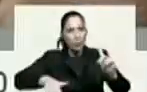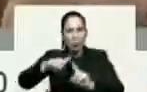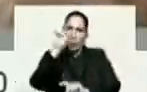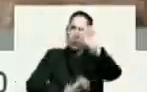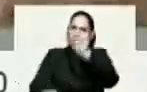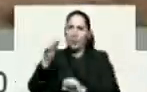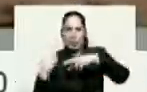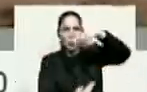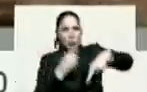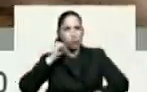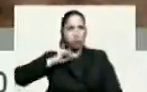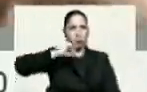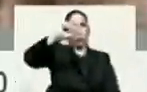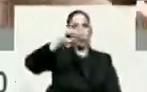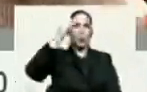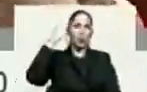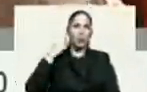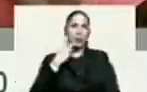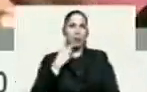la revolución bolivariana.